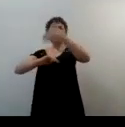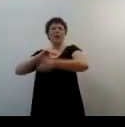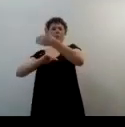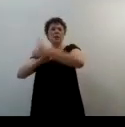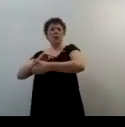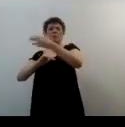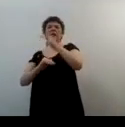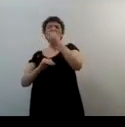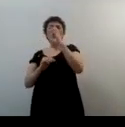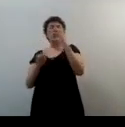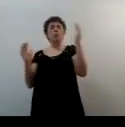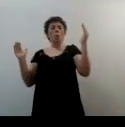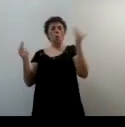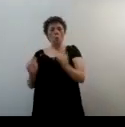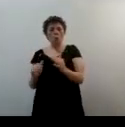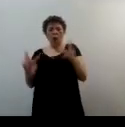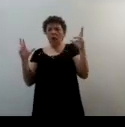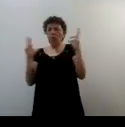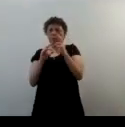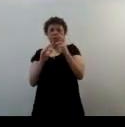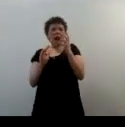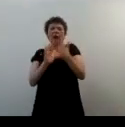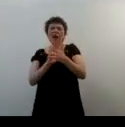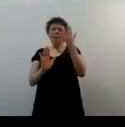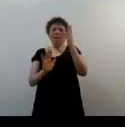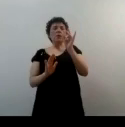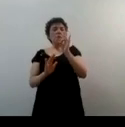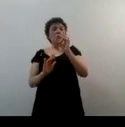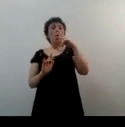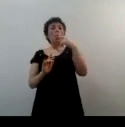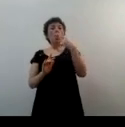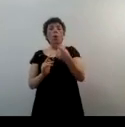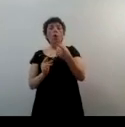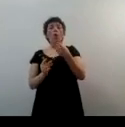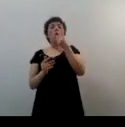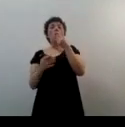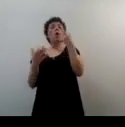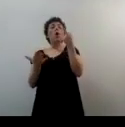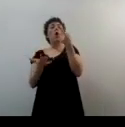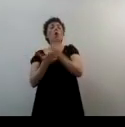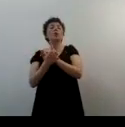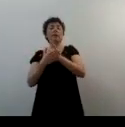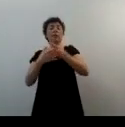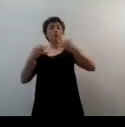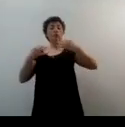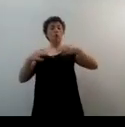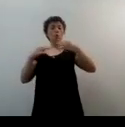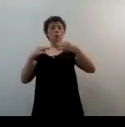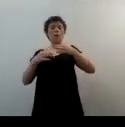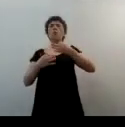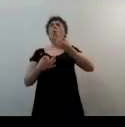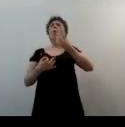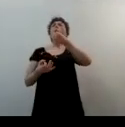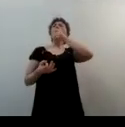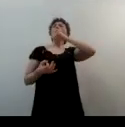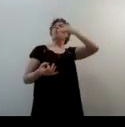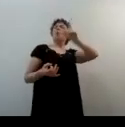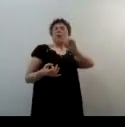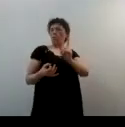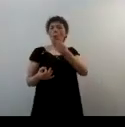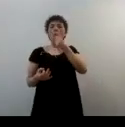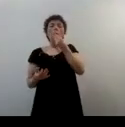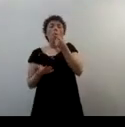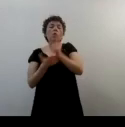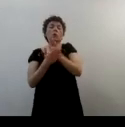rápido, mejora esas cifras, obviamente, pero luego en cuanto vuelve a comer un poquito de carbohidrato, y no te digo de hacer excesos, sino un poquito